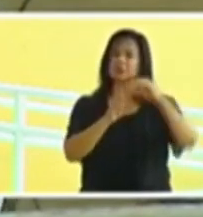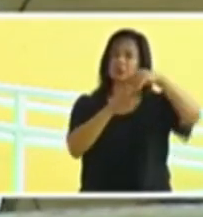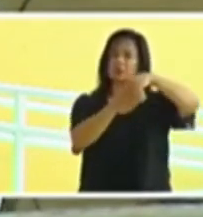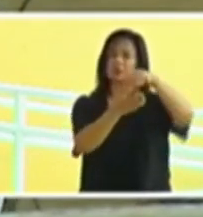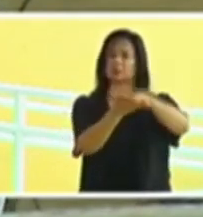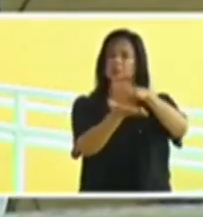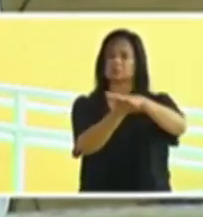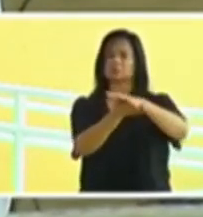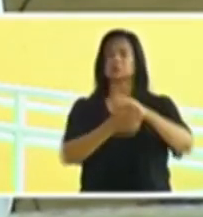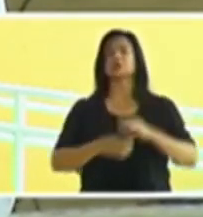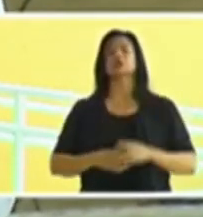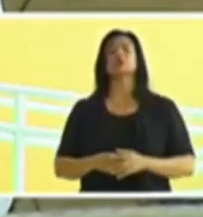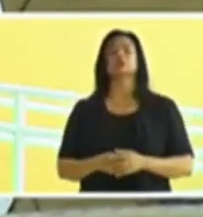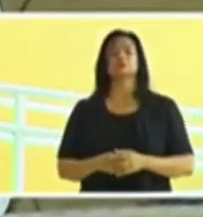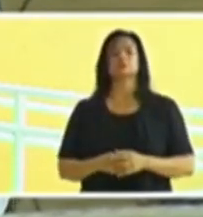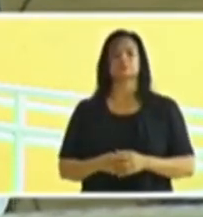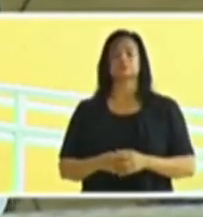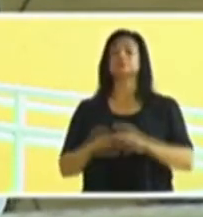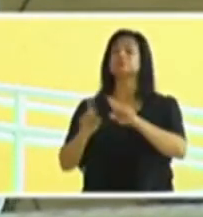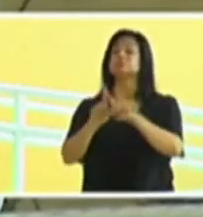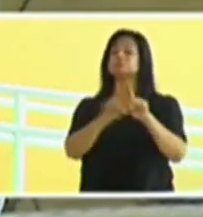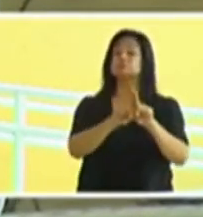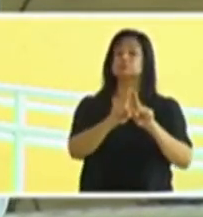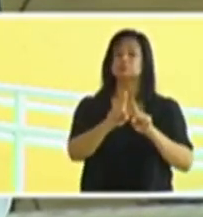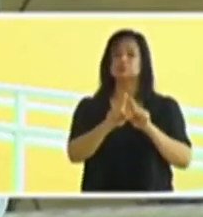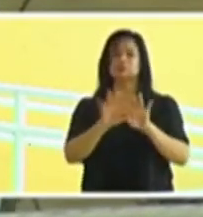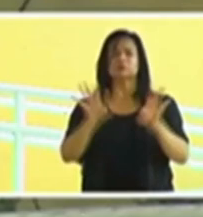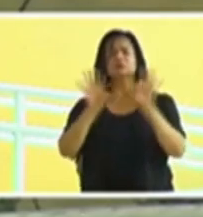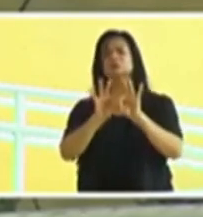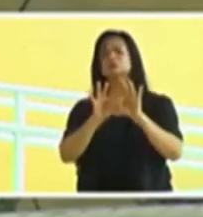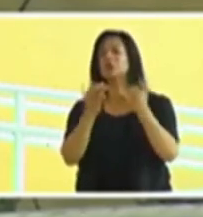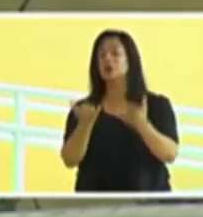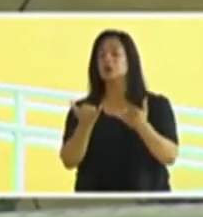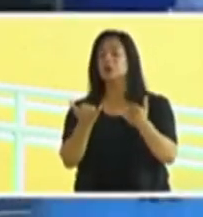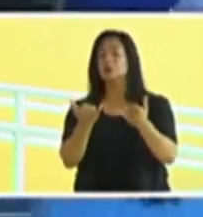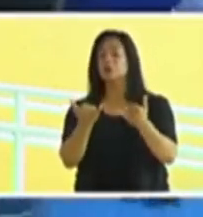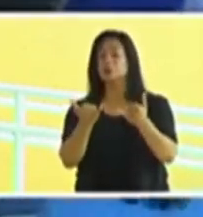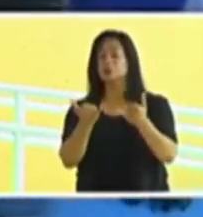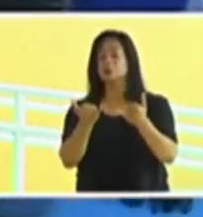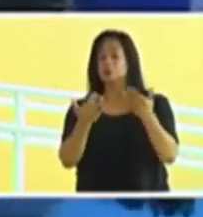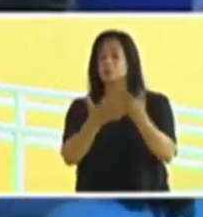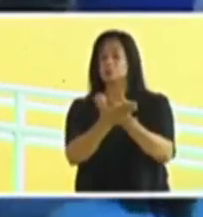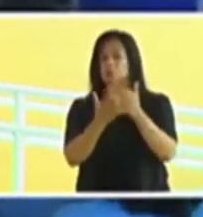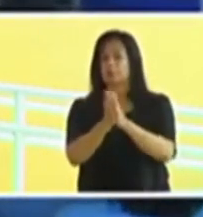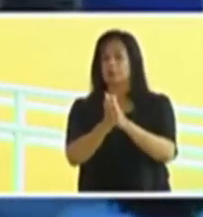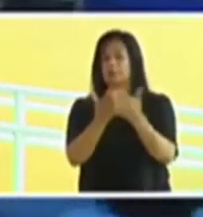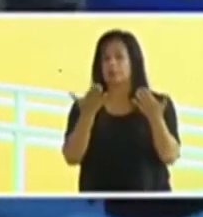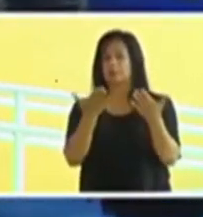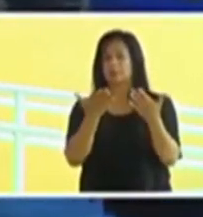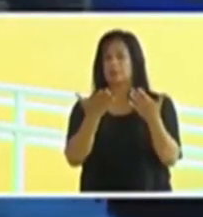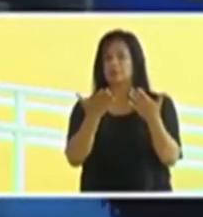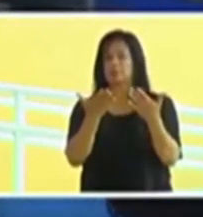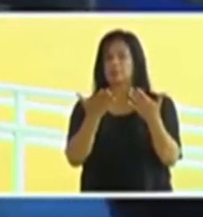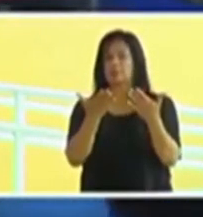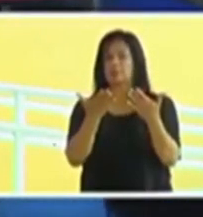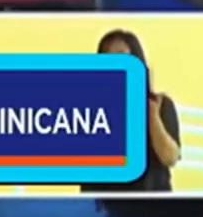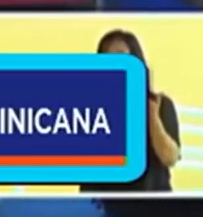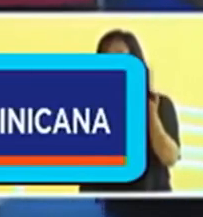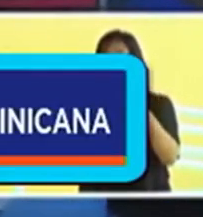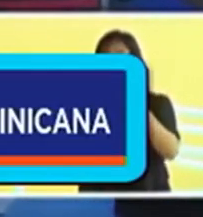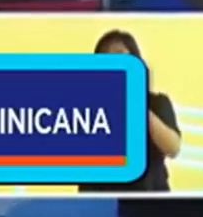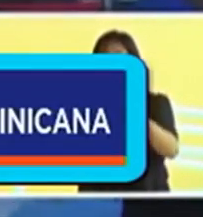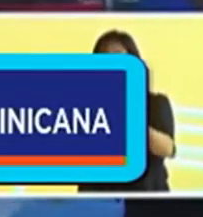educativos. De igual modo, y muy importante ahora, nuevos libros de texto. Esos